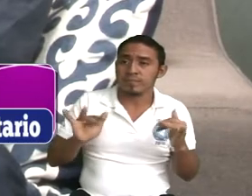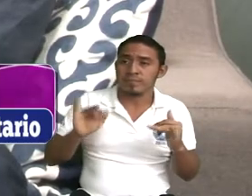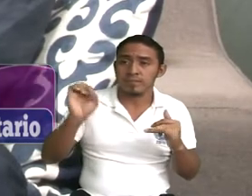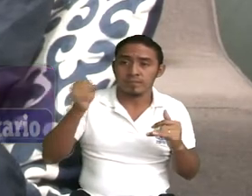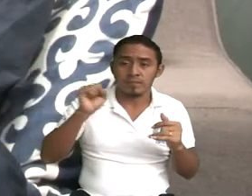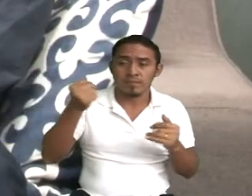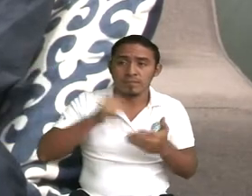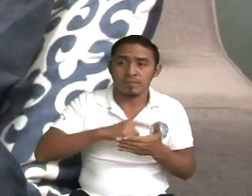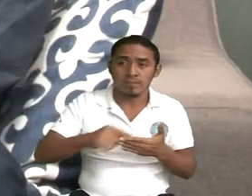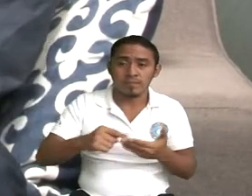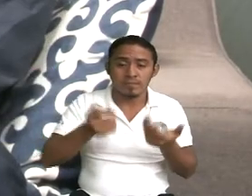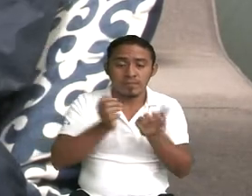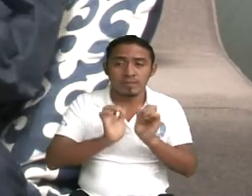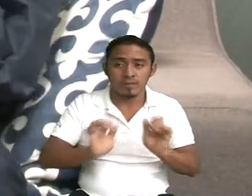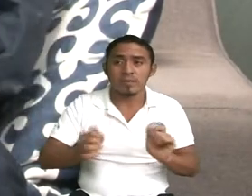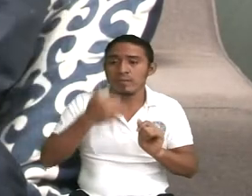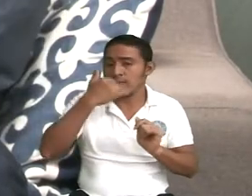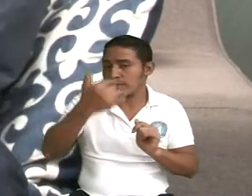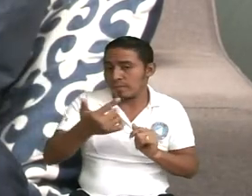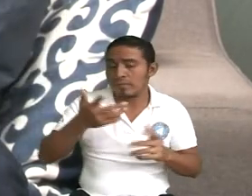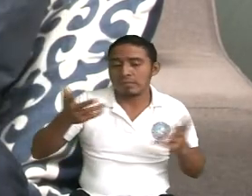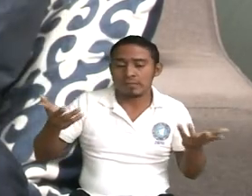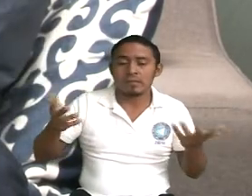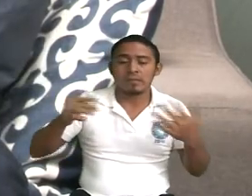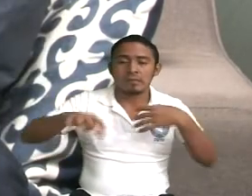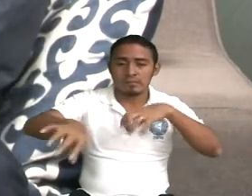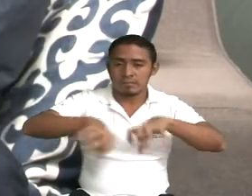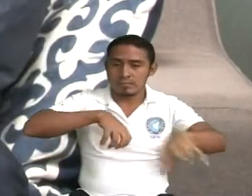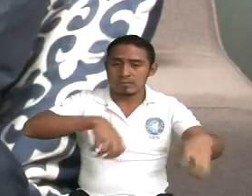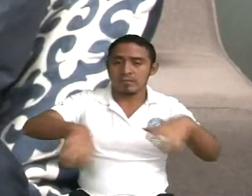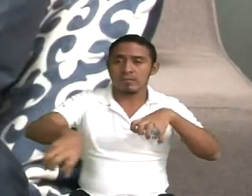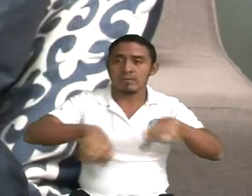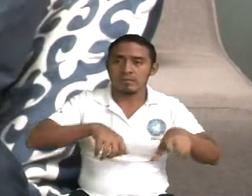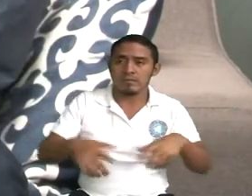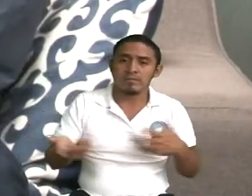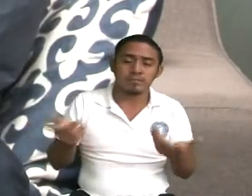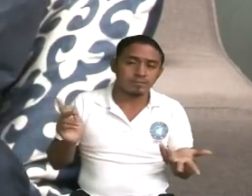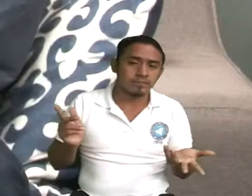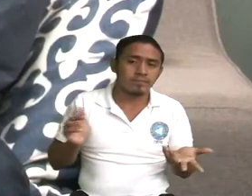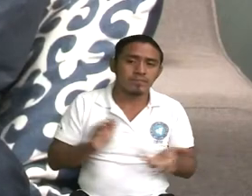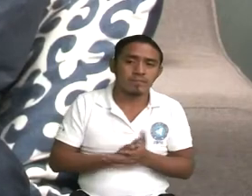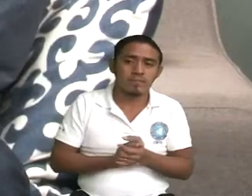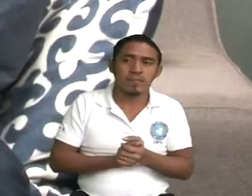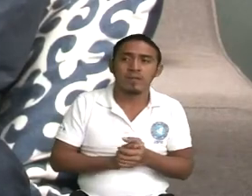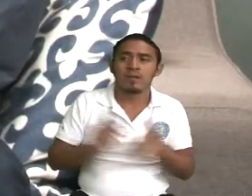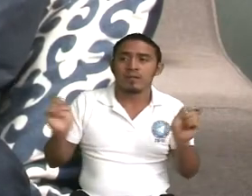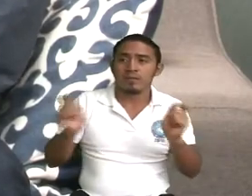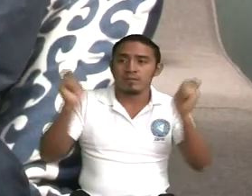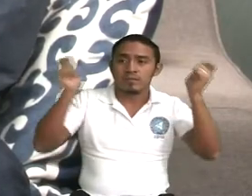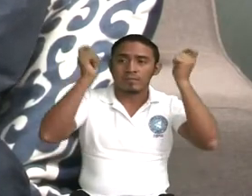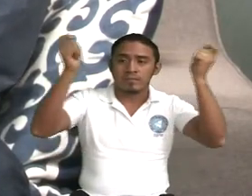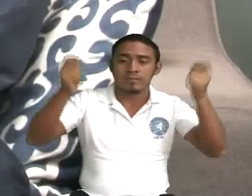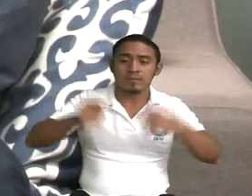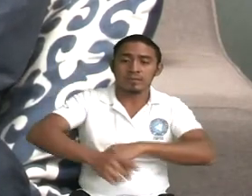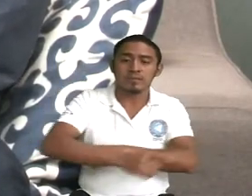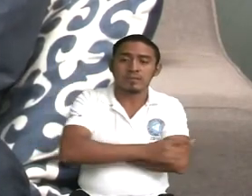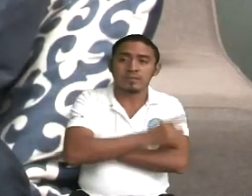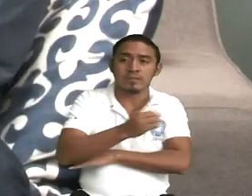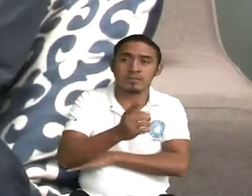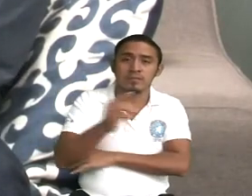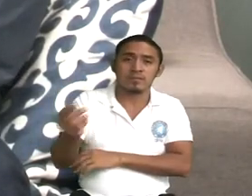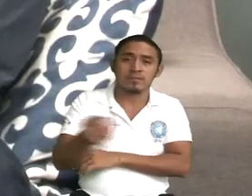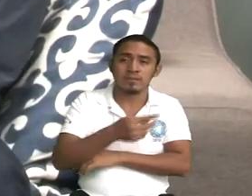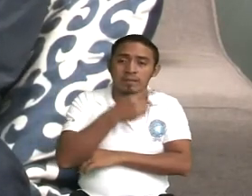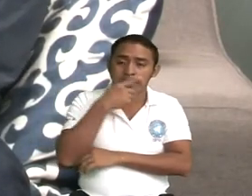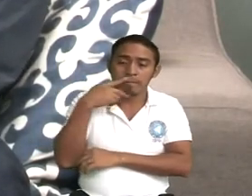del Niño, donde ya dije que tenemos actividades. También tenemos la celebración del Día del Padre.